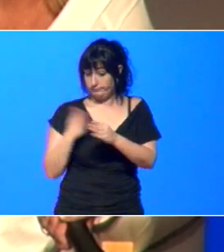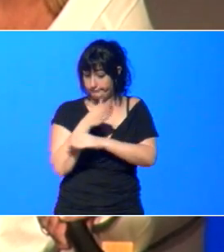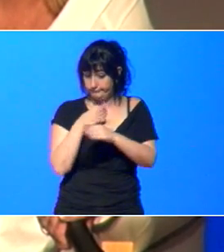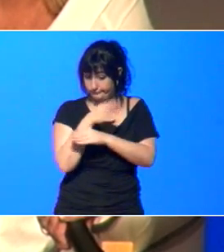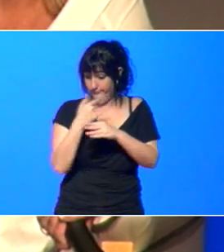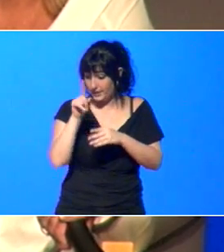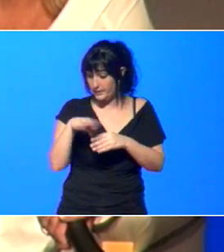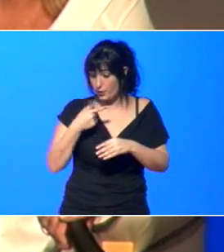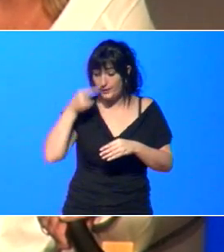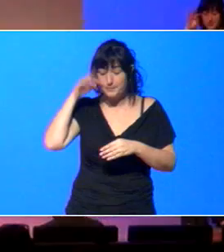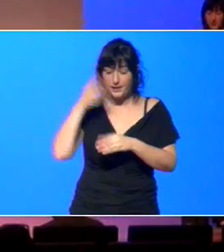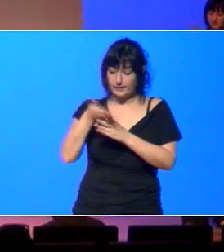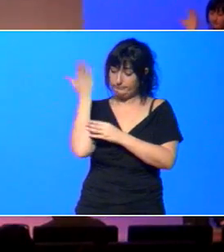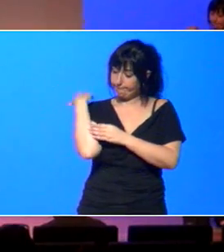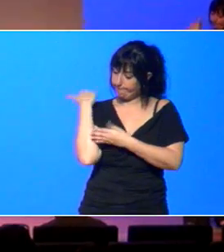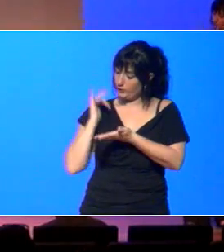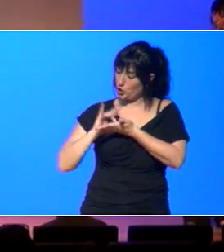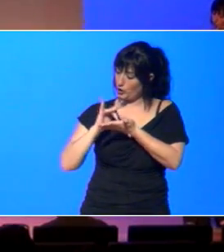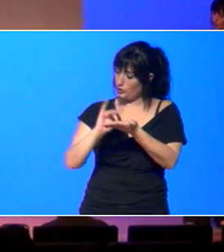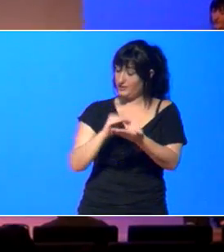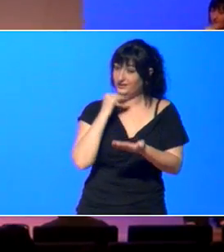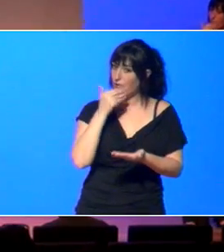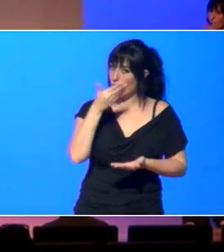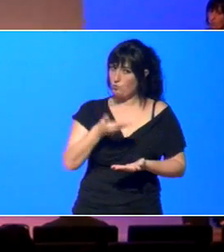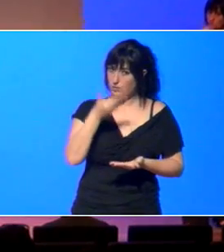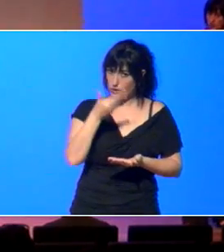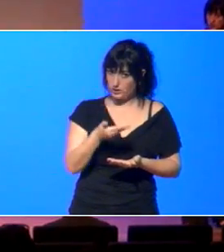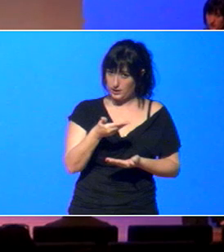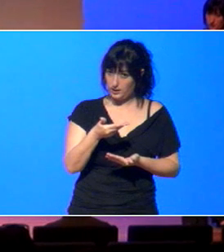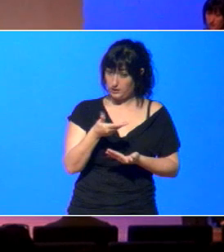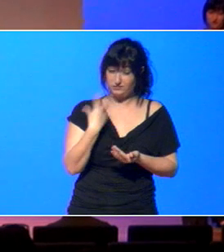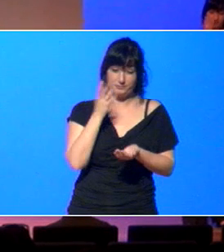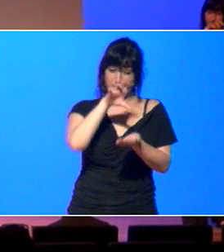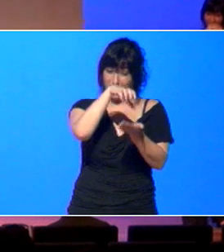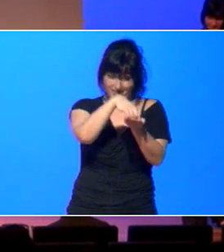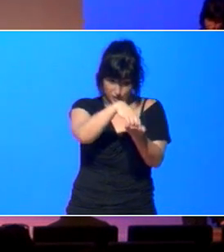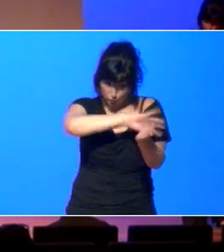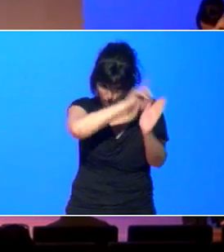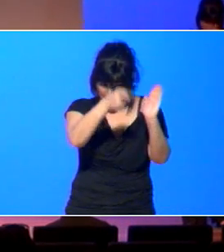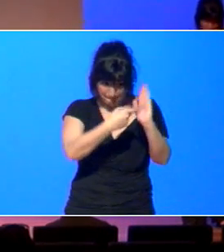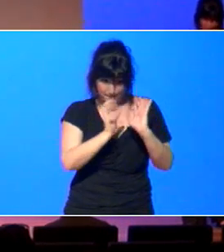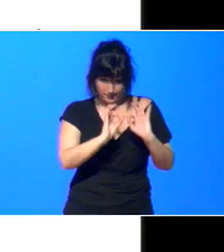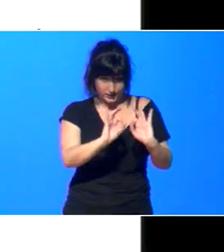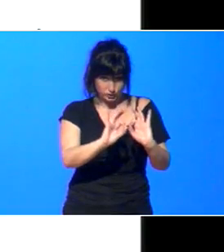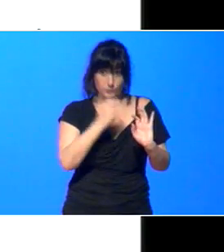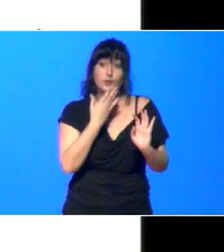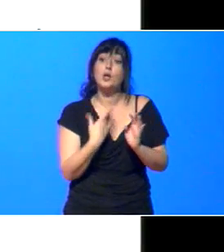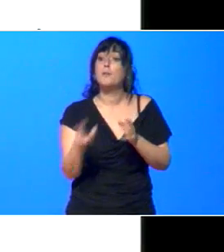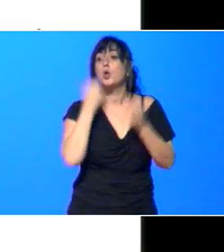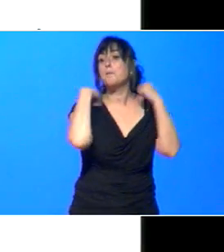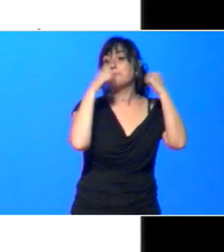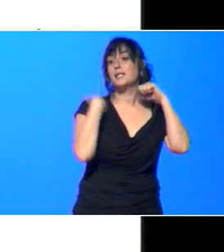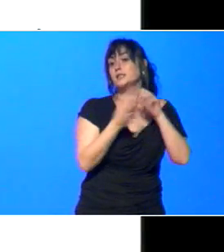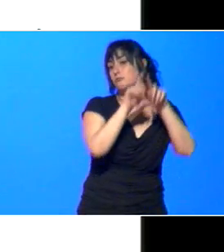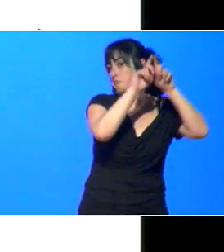pasadas hacía tiempo, que ha sido muy importante y sobre todo enriquecedor para todo el centro en sí. De hecho, sus prácticas en empresa ordinaria las están haciendo